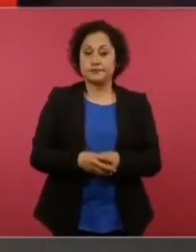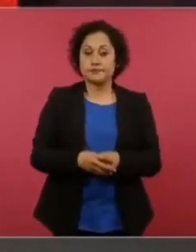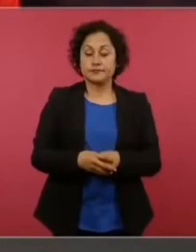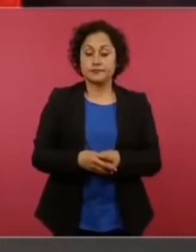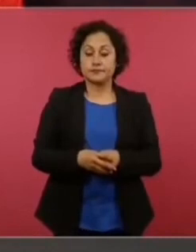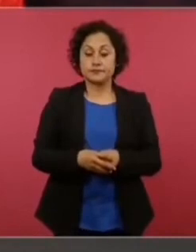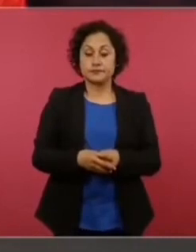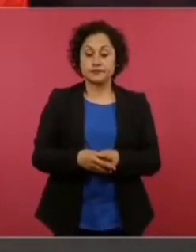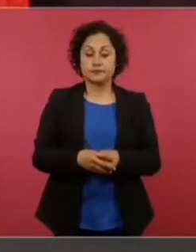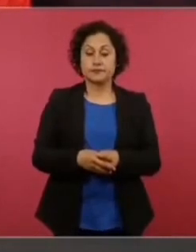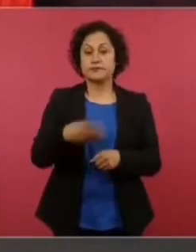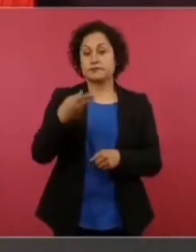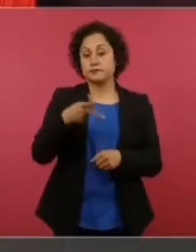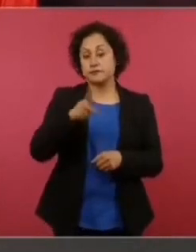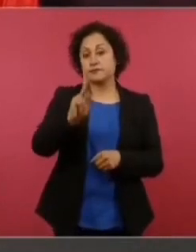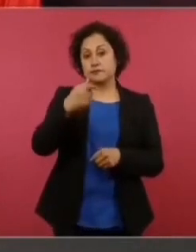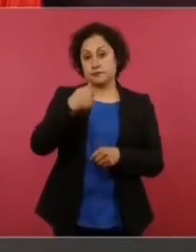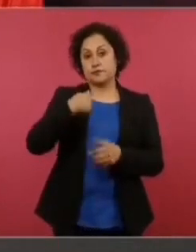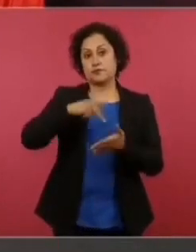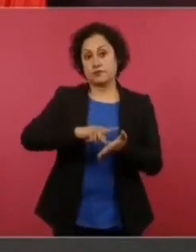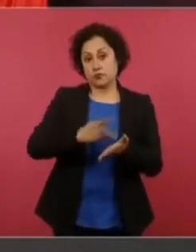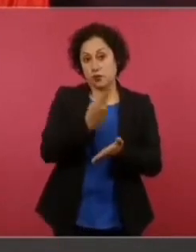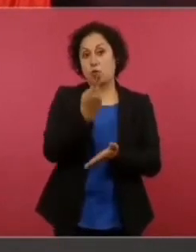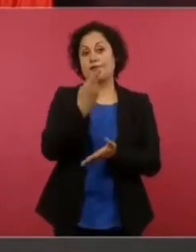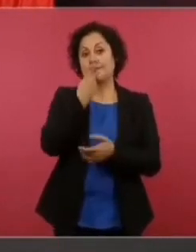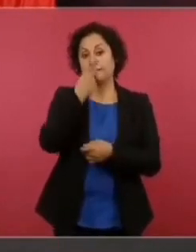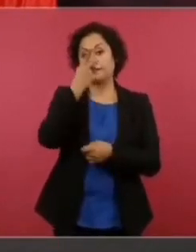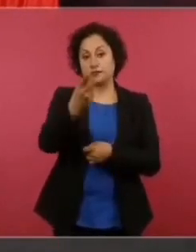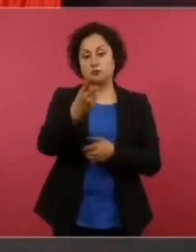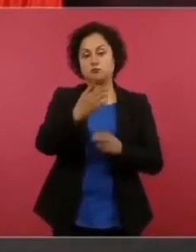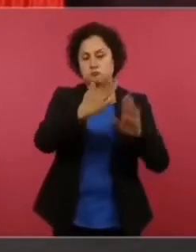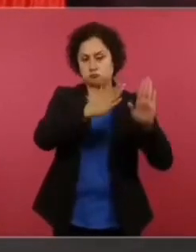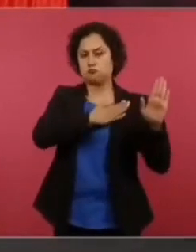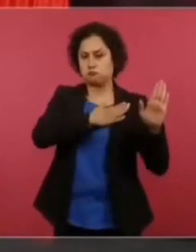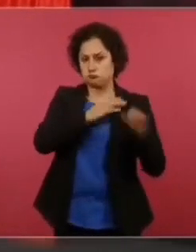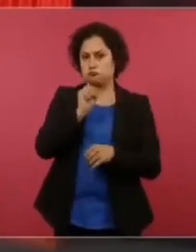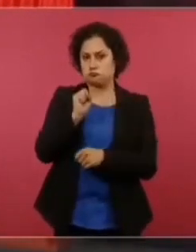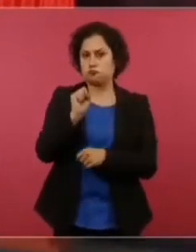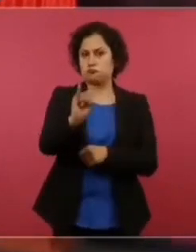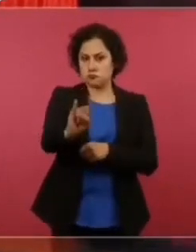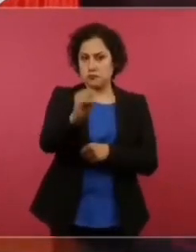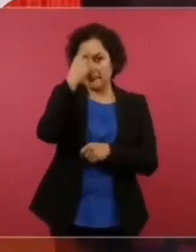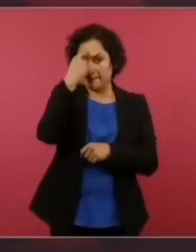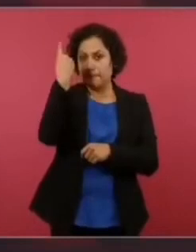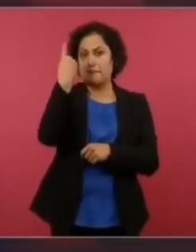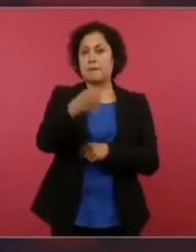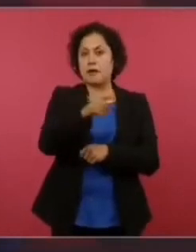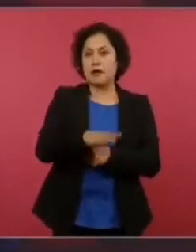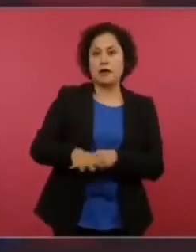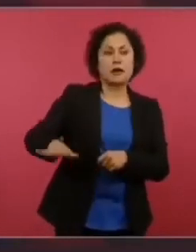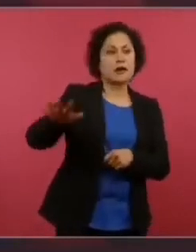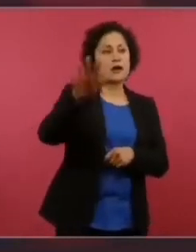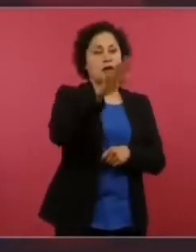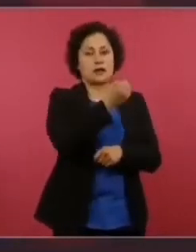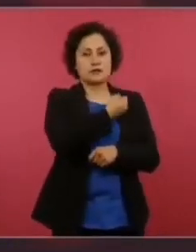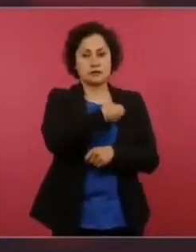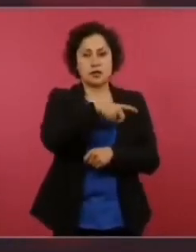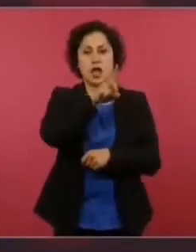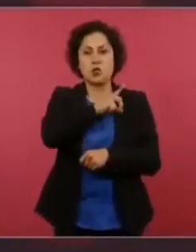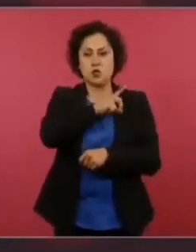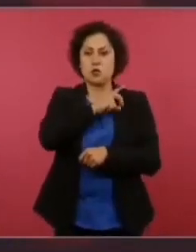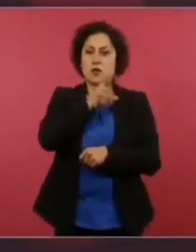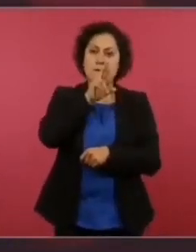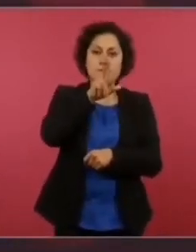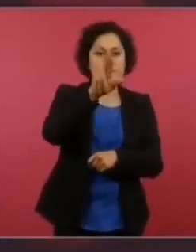pero vuelvo a a reafirmar el compromiso de que vamos a mejorar mucho el sistema de salud